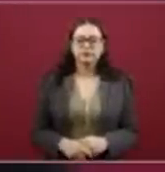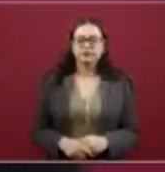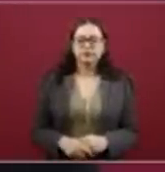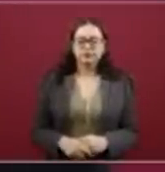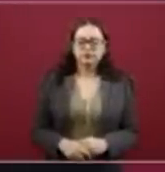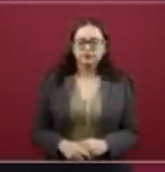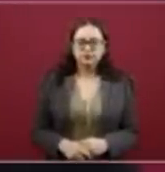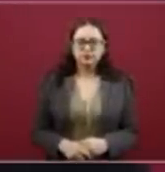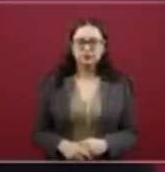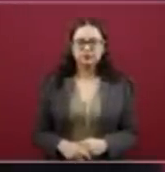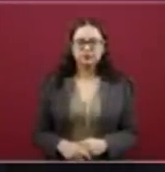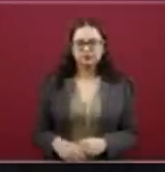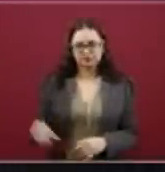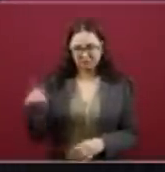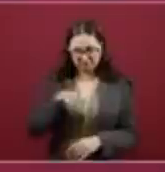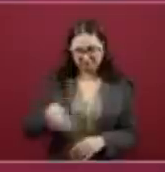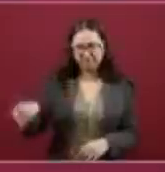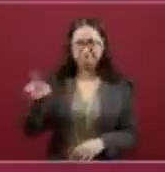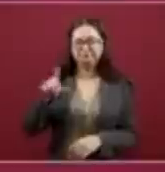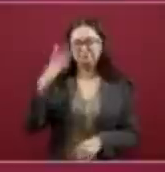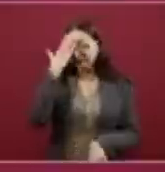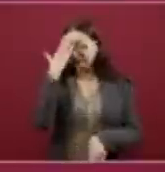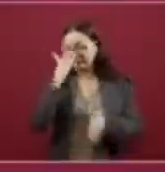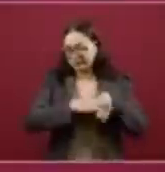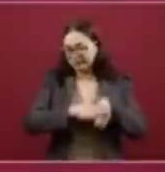se tome nota.